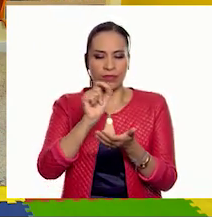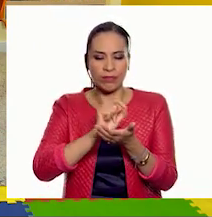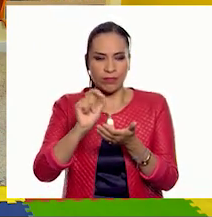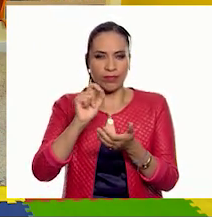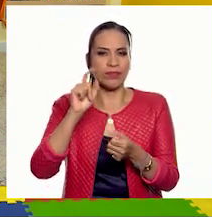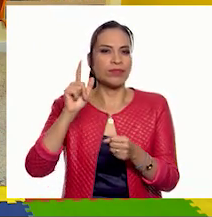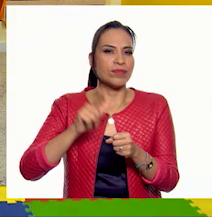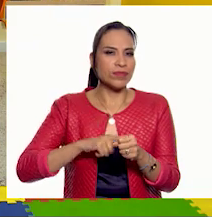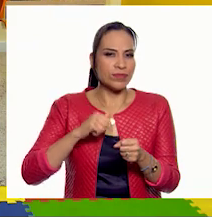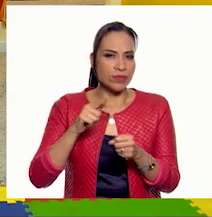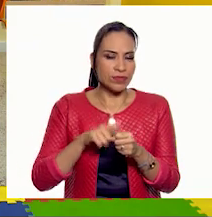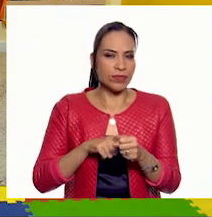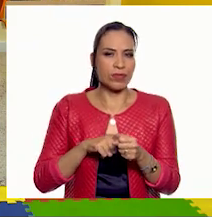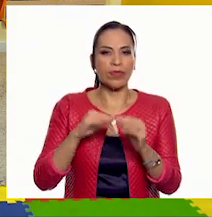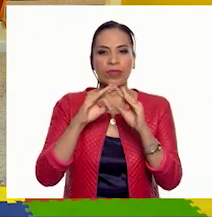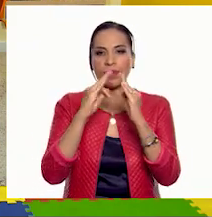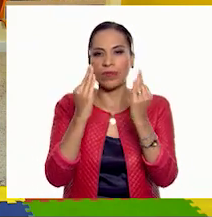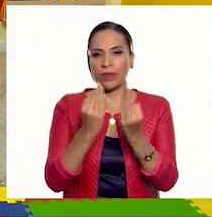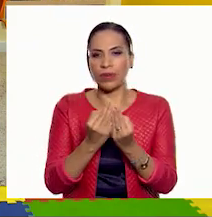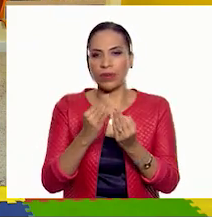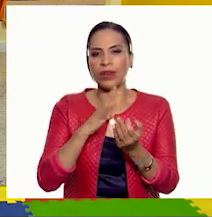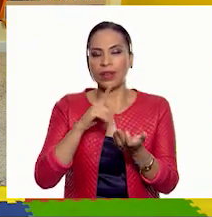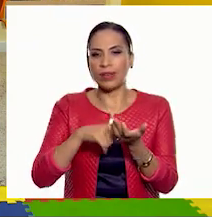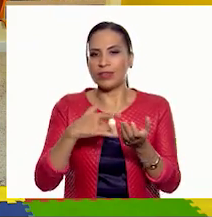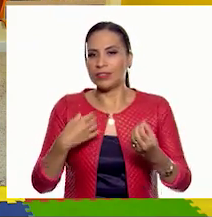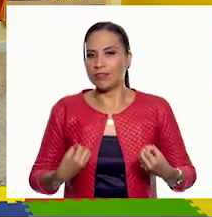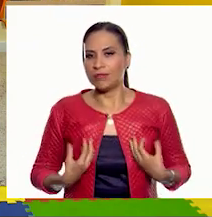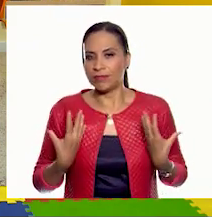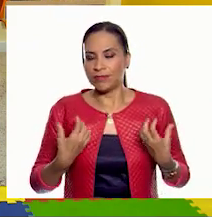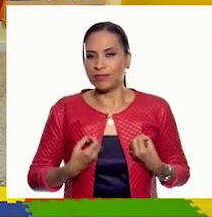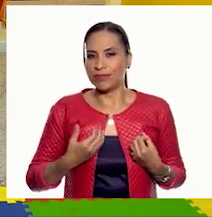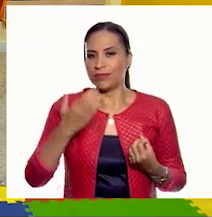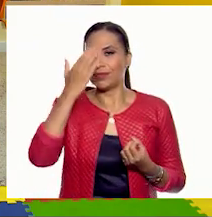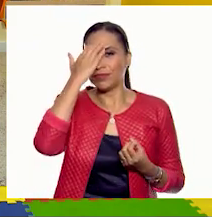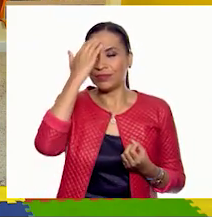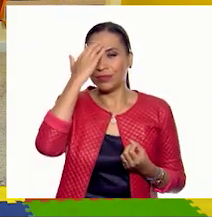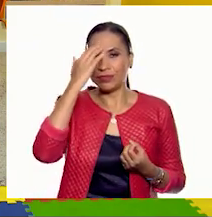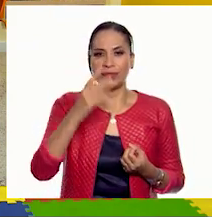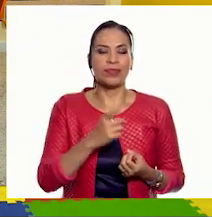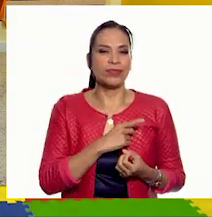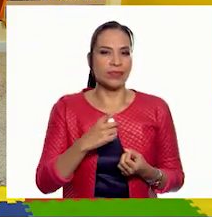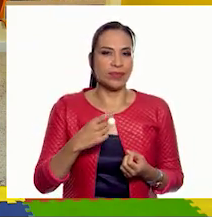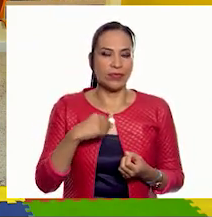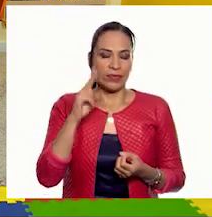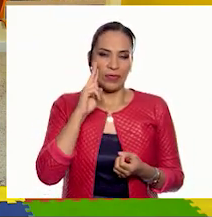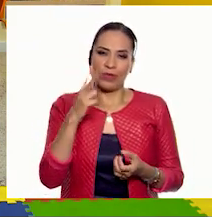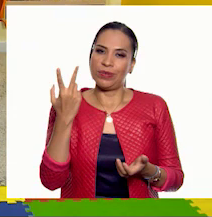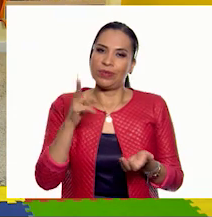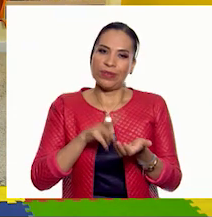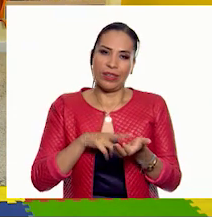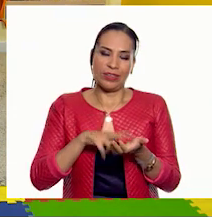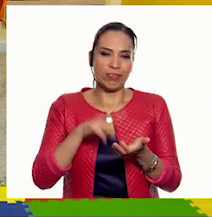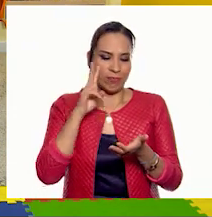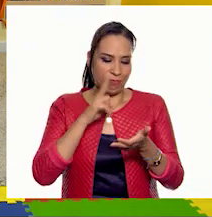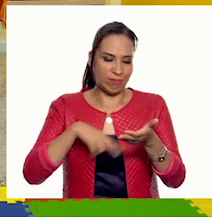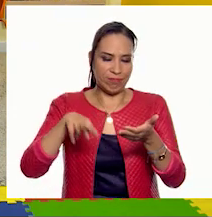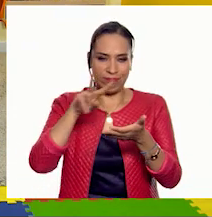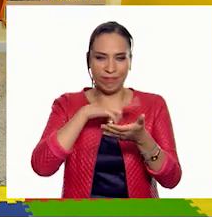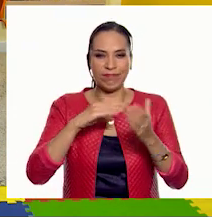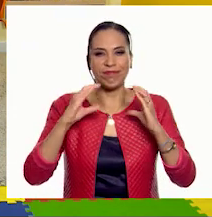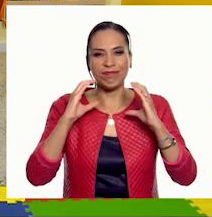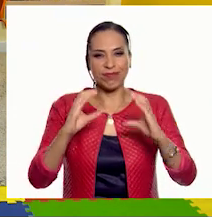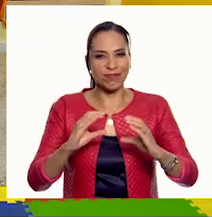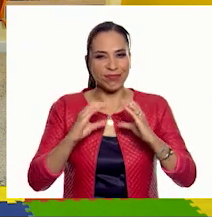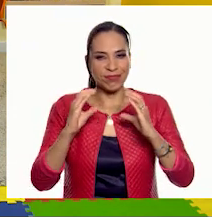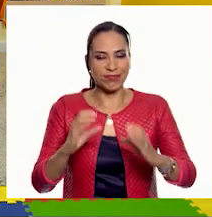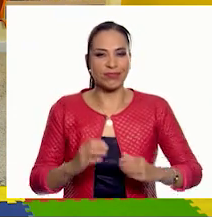líneas, colores y formas cargadas de emociones y conocimientos que hay que valorar y observar